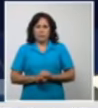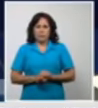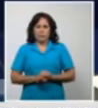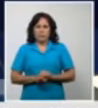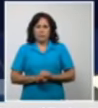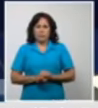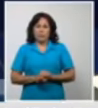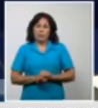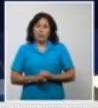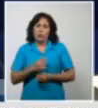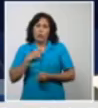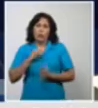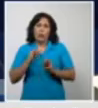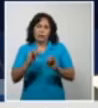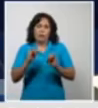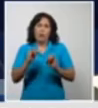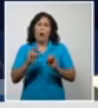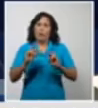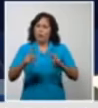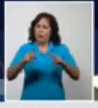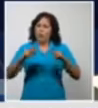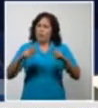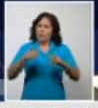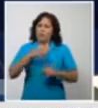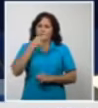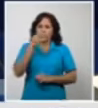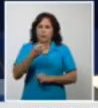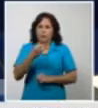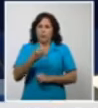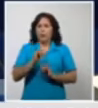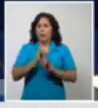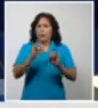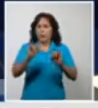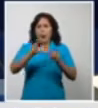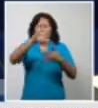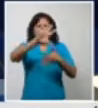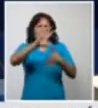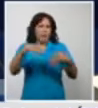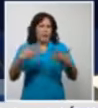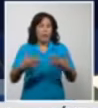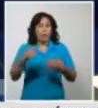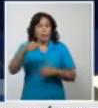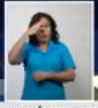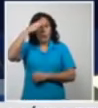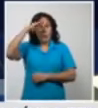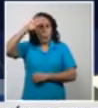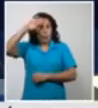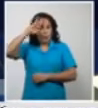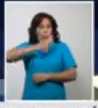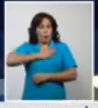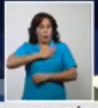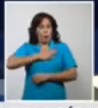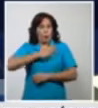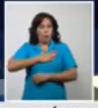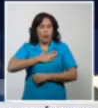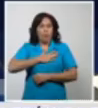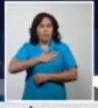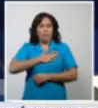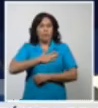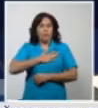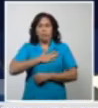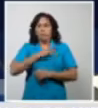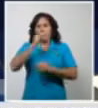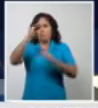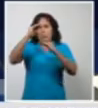como hemos otras veces lo hemos dicho. Y Cuba ocupa el lugar número